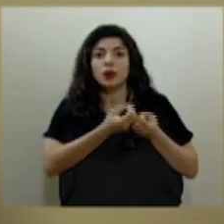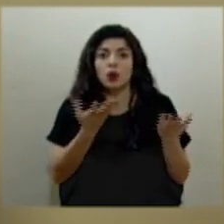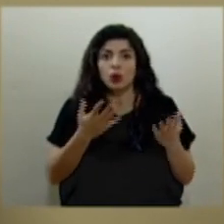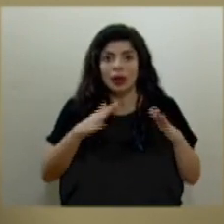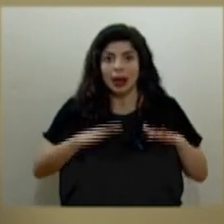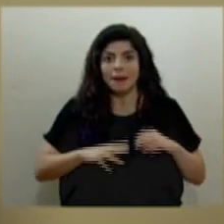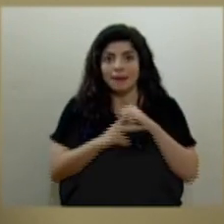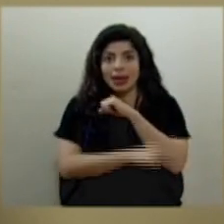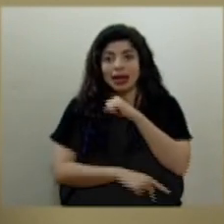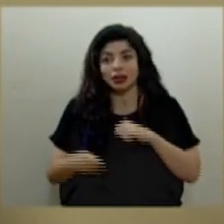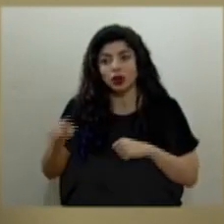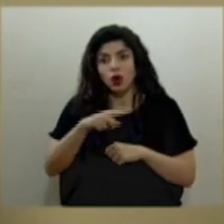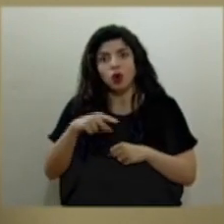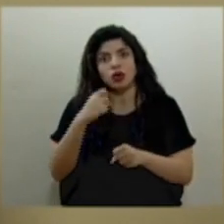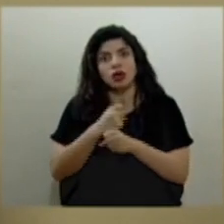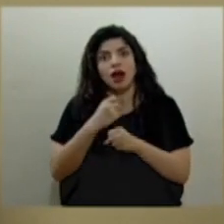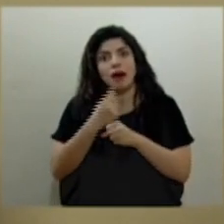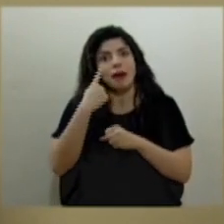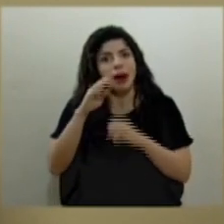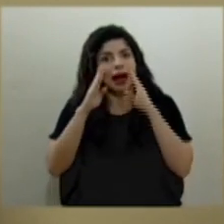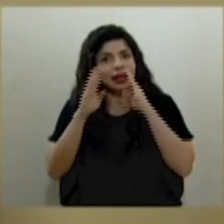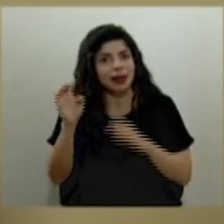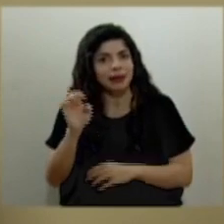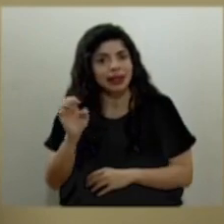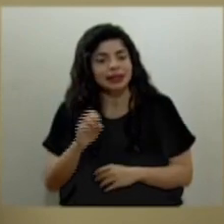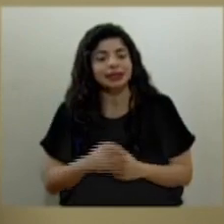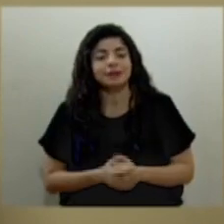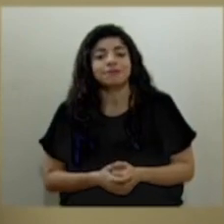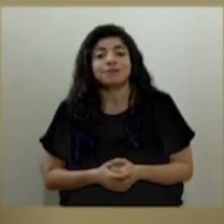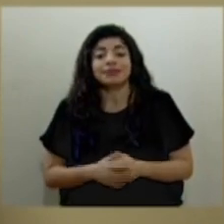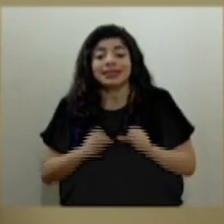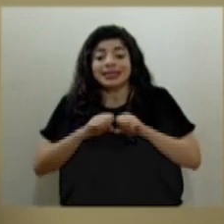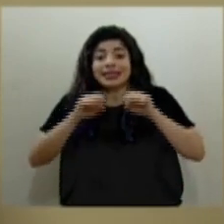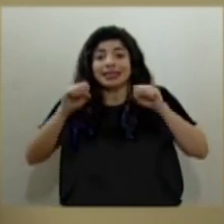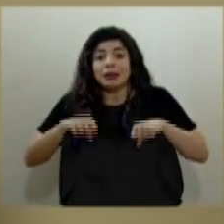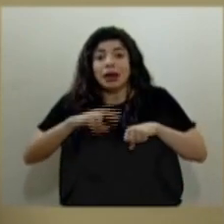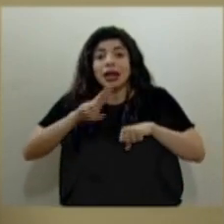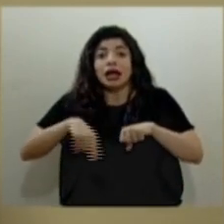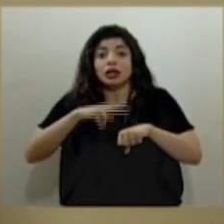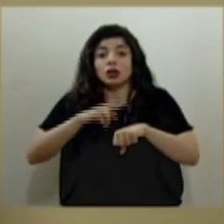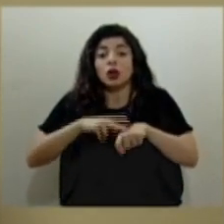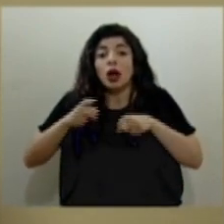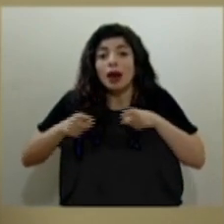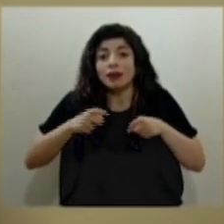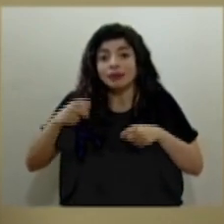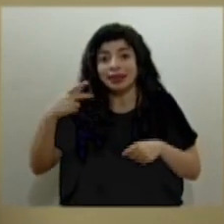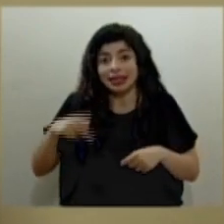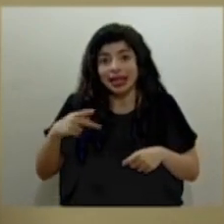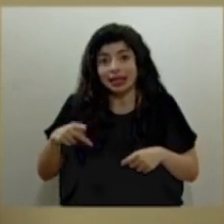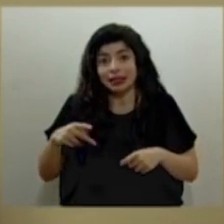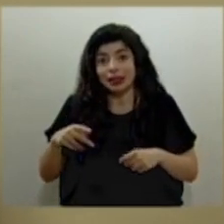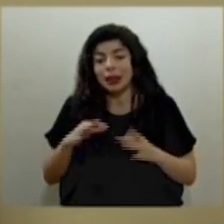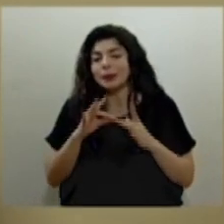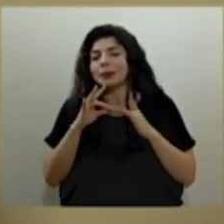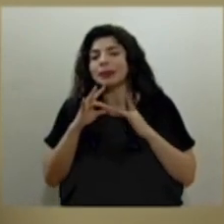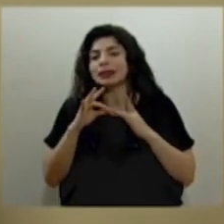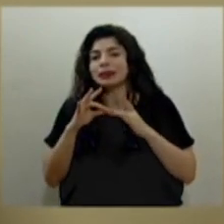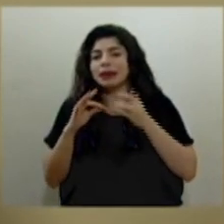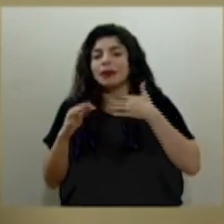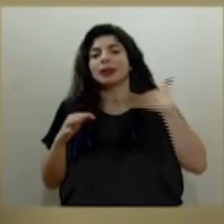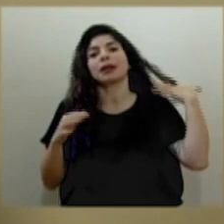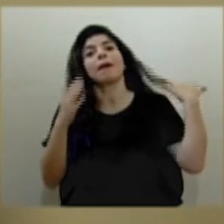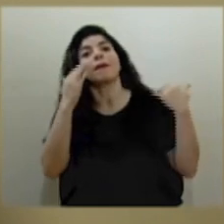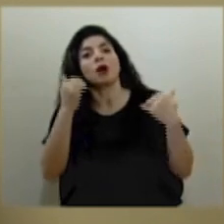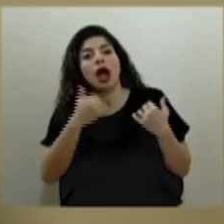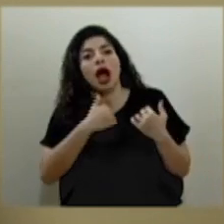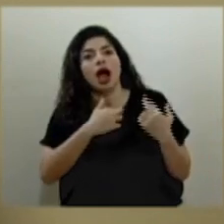de este país que trabajan en la atención de la emergencia. Como Sistema Nacional de Gestión de Riesgo y particularmente por